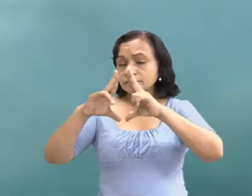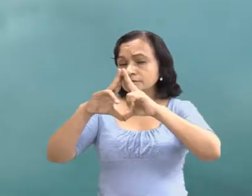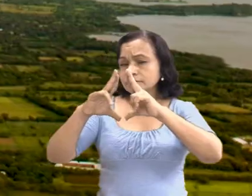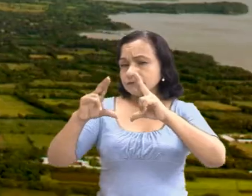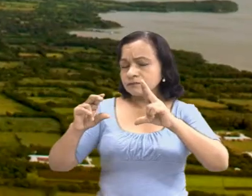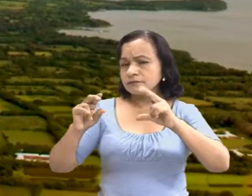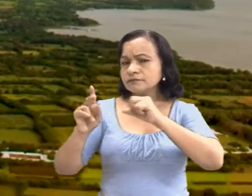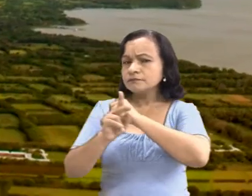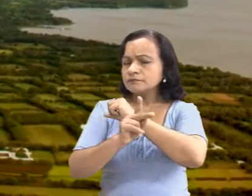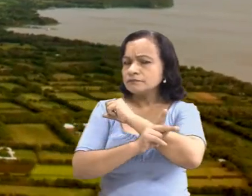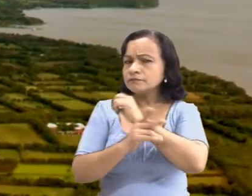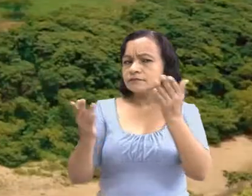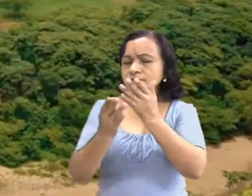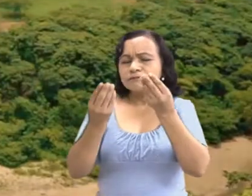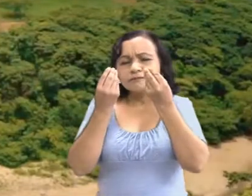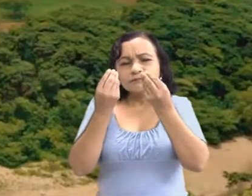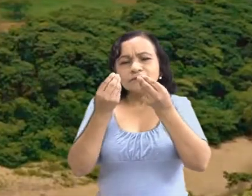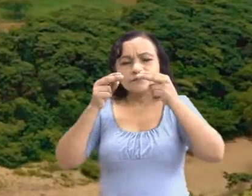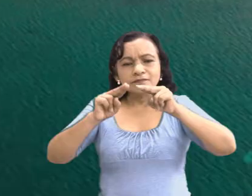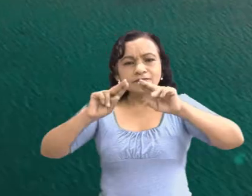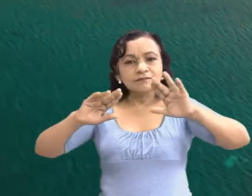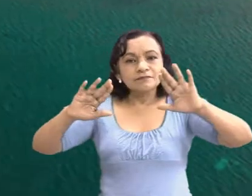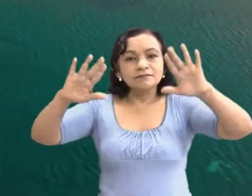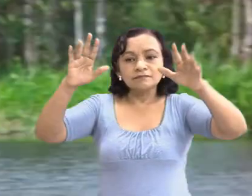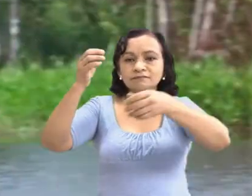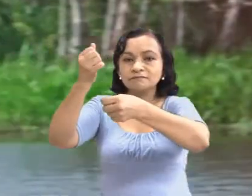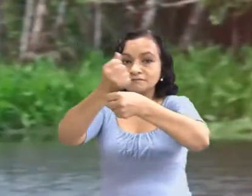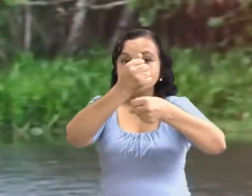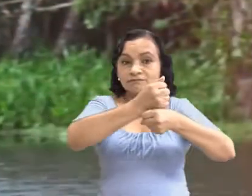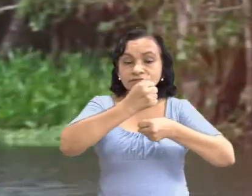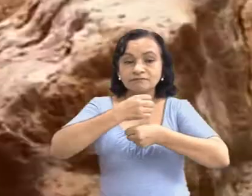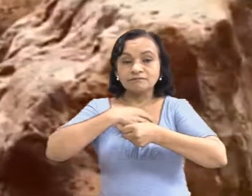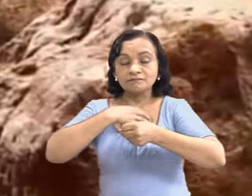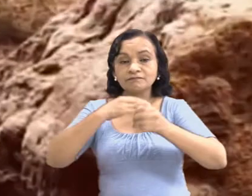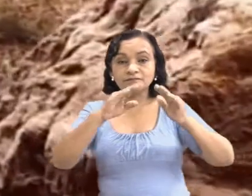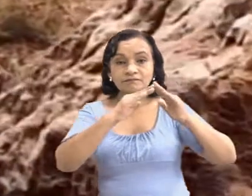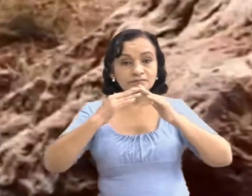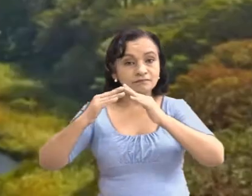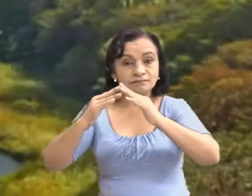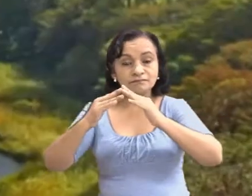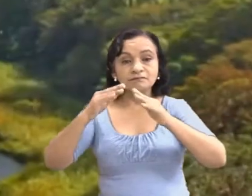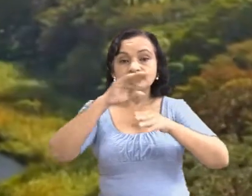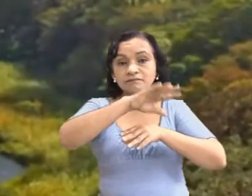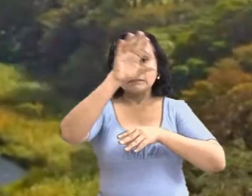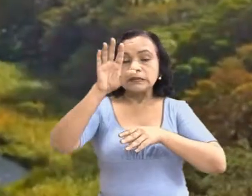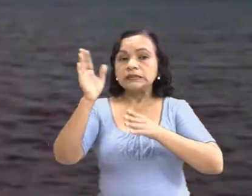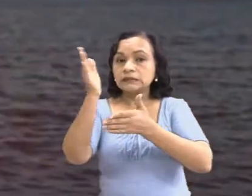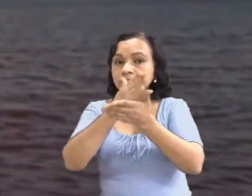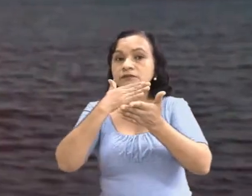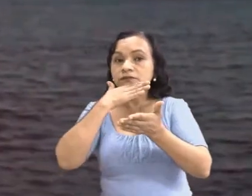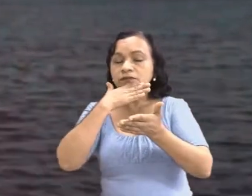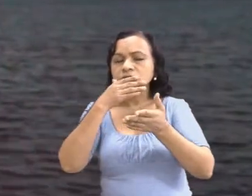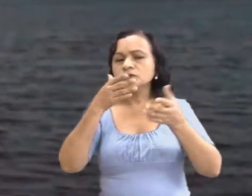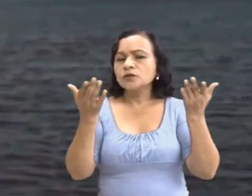Nicaragua es un país poseedor de riquezas naturales que hoy son fuente de trabajo local, pero en ocasiones generadores de riesgo,